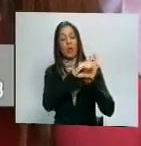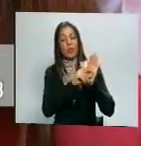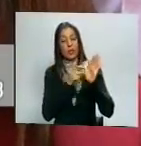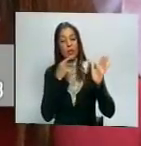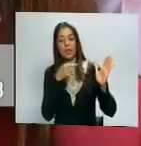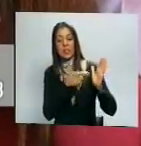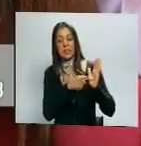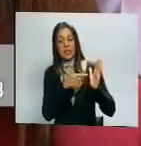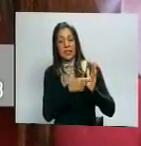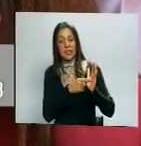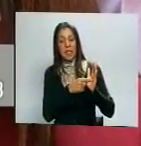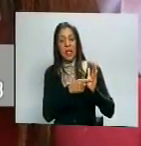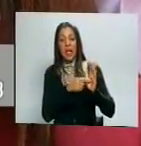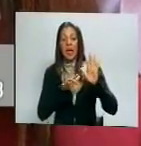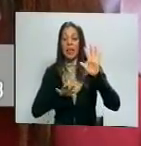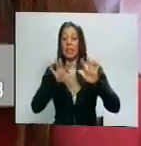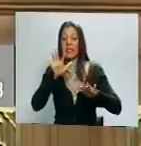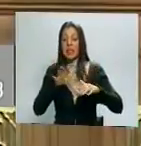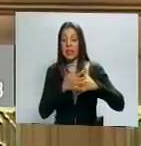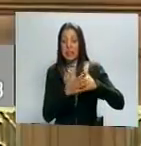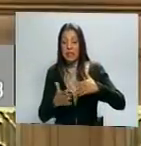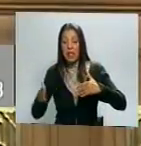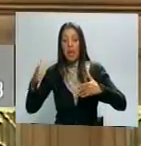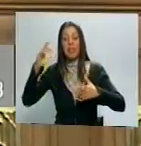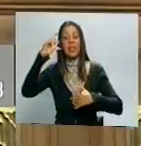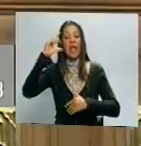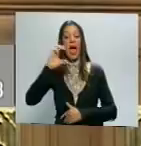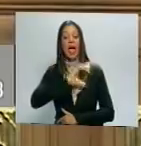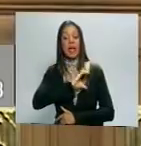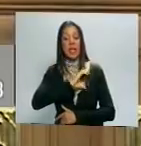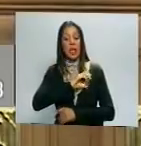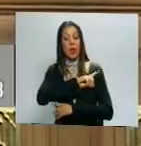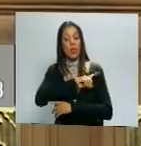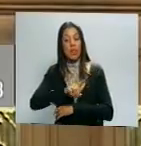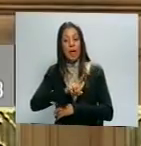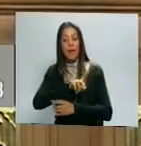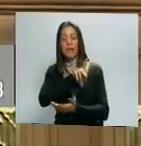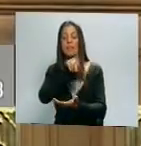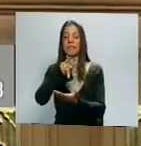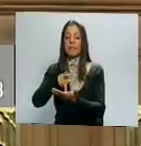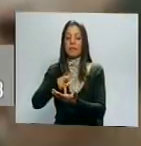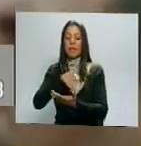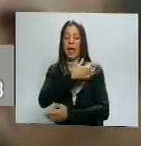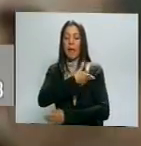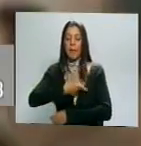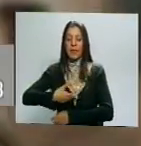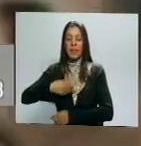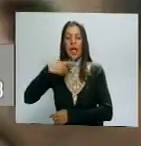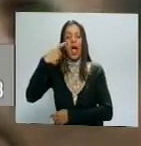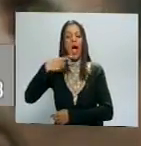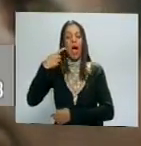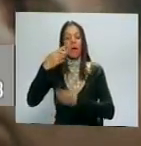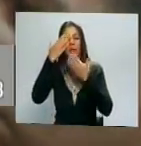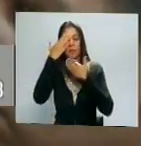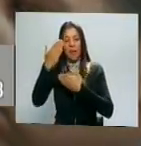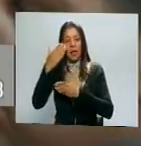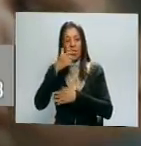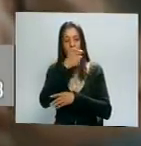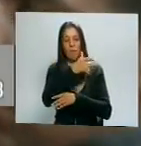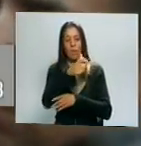presidente en los primeros días de cada año tiene que rendir su memoria y cuenta ante el pueblo, ante el